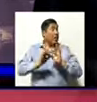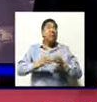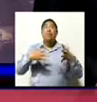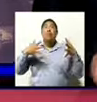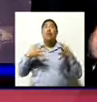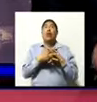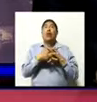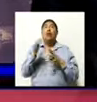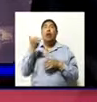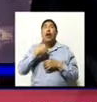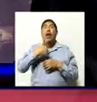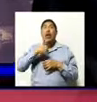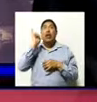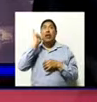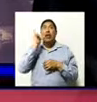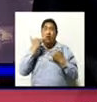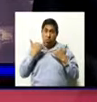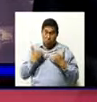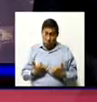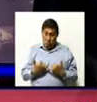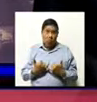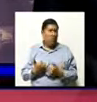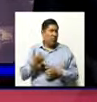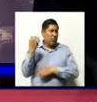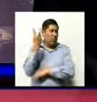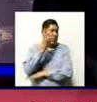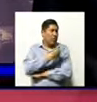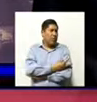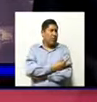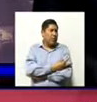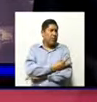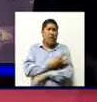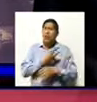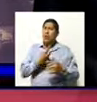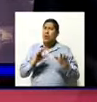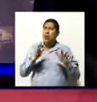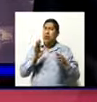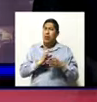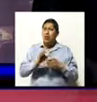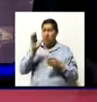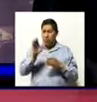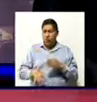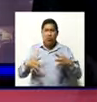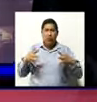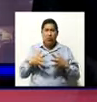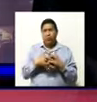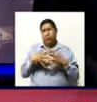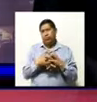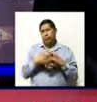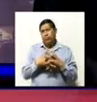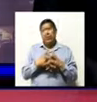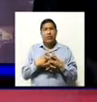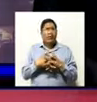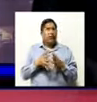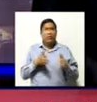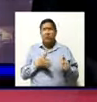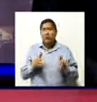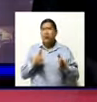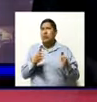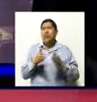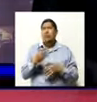bloqueo comenzó ayer, continuó hoy, son 48 horas las que se han cumplido de bloqueos en carreteras de por lo